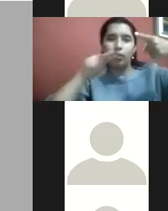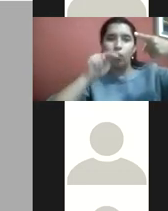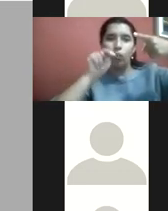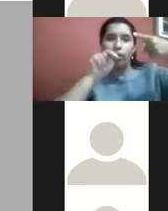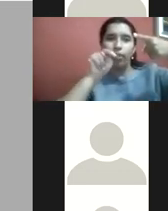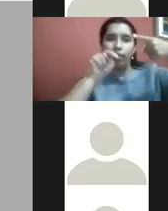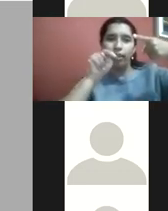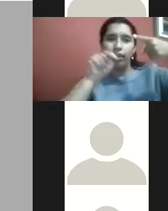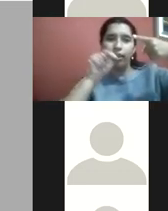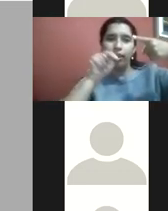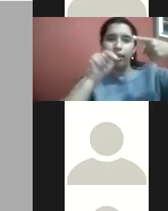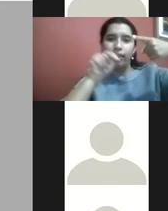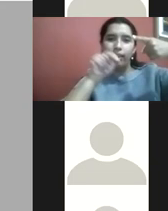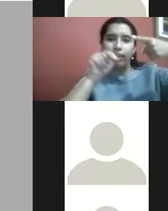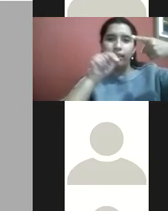estándar.